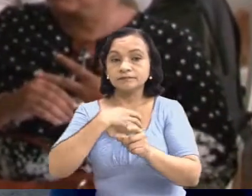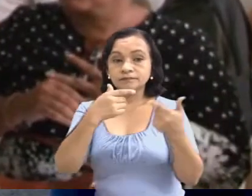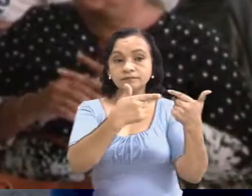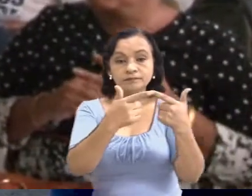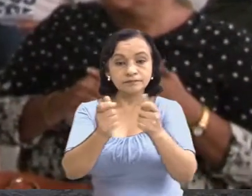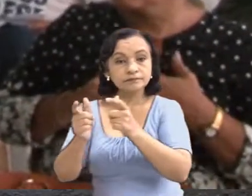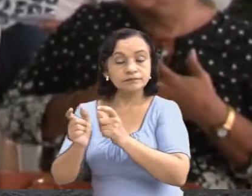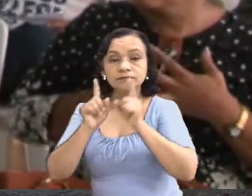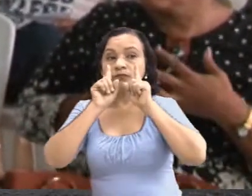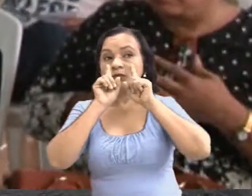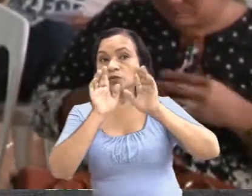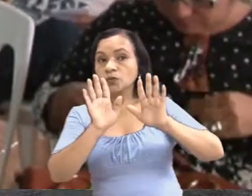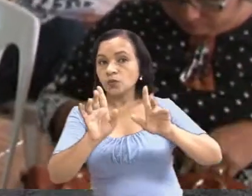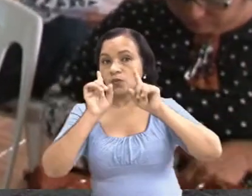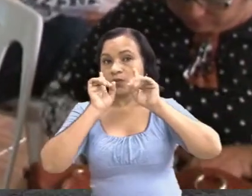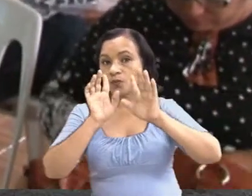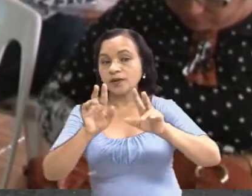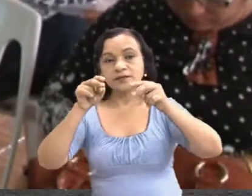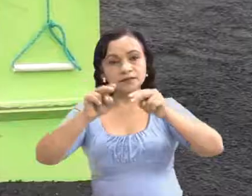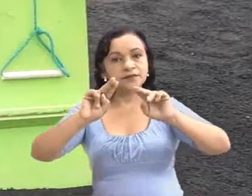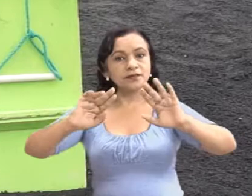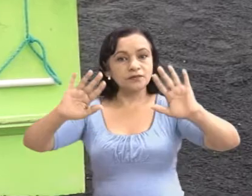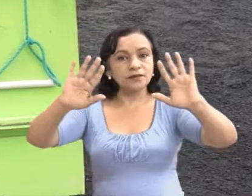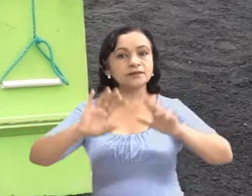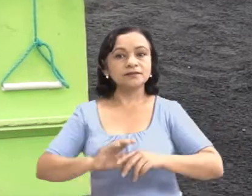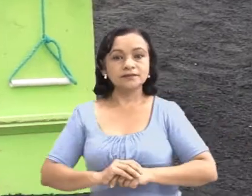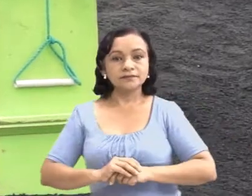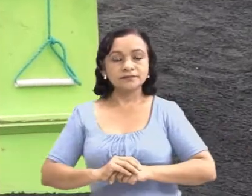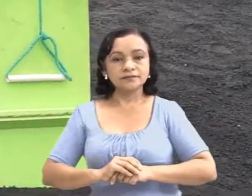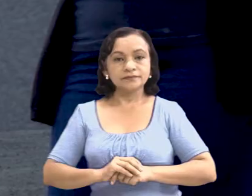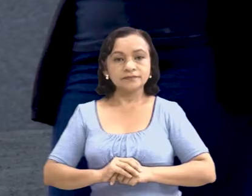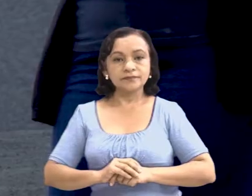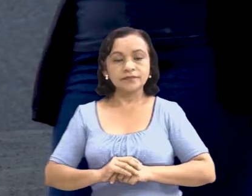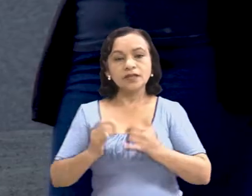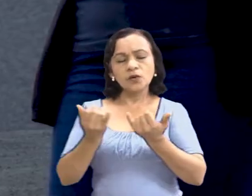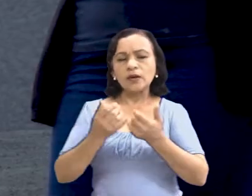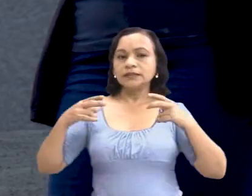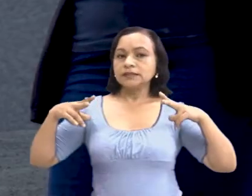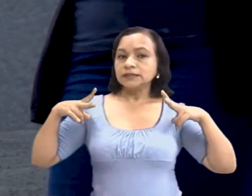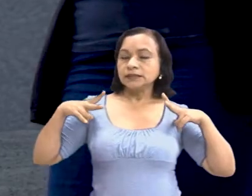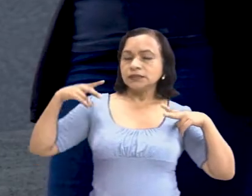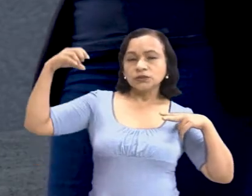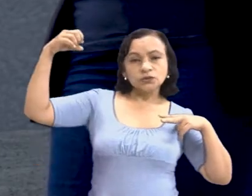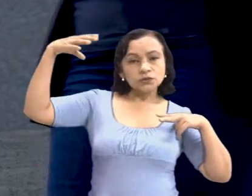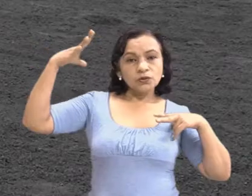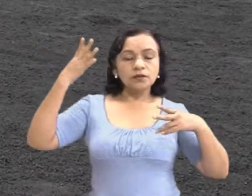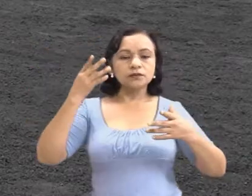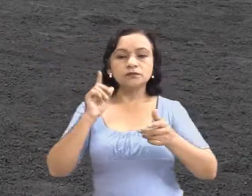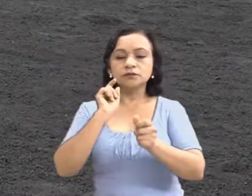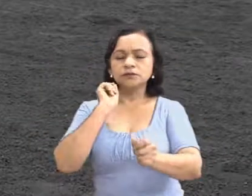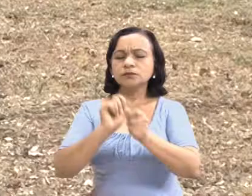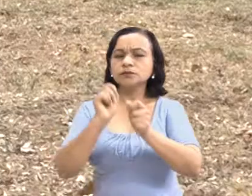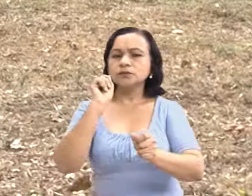permita vivir protegiendo y cuidando los recursos. En la época de verano, pues tenemos lo que son los